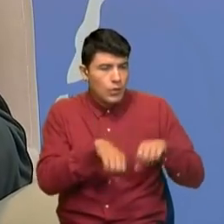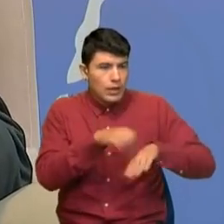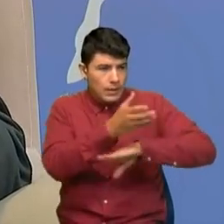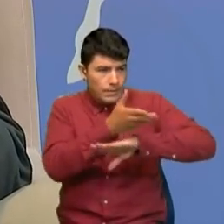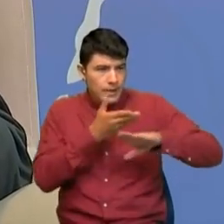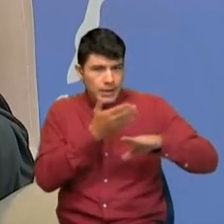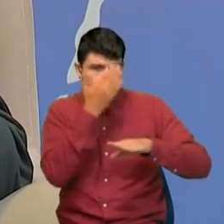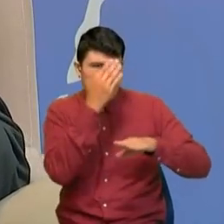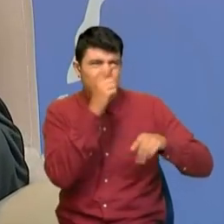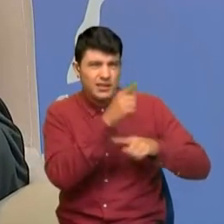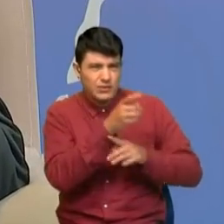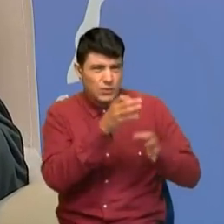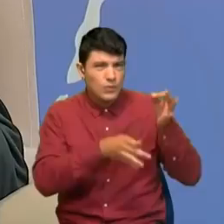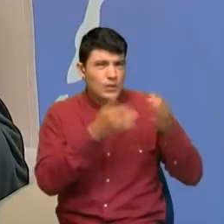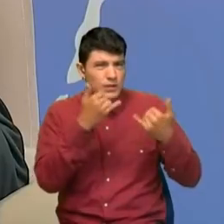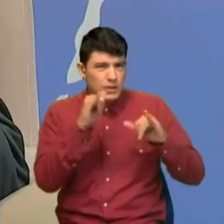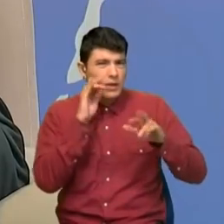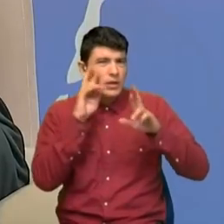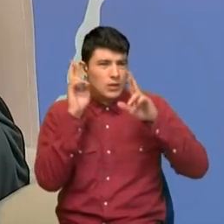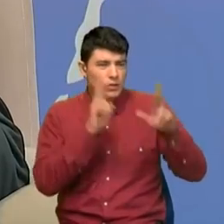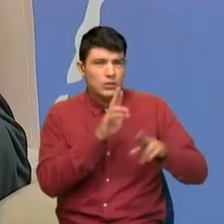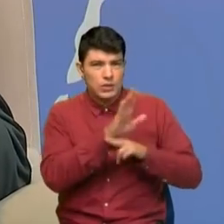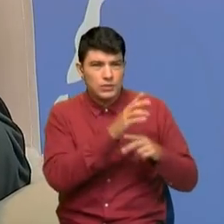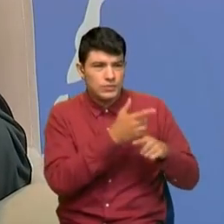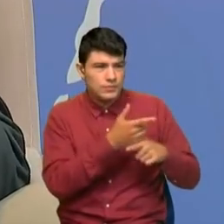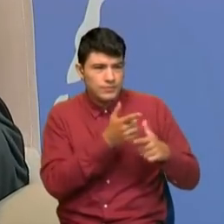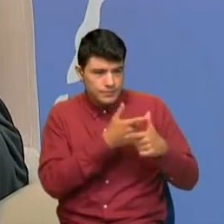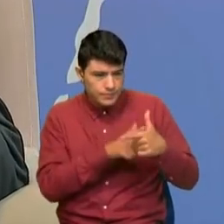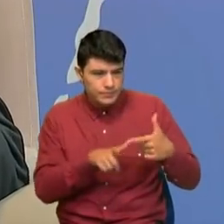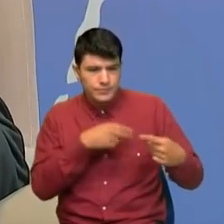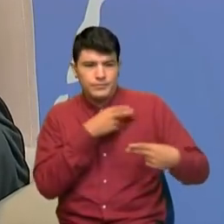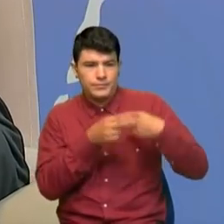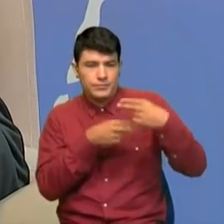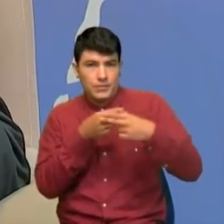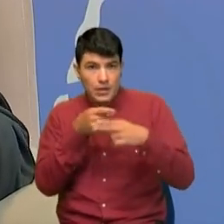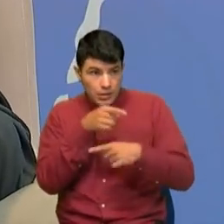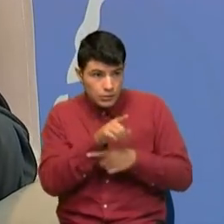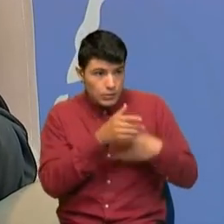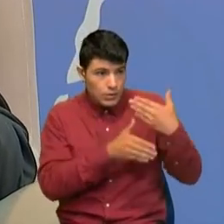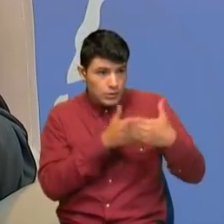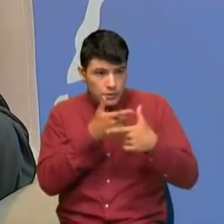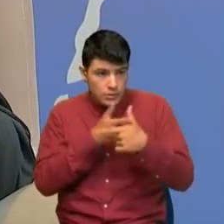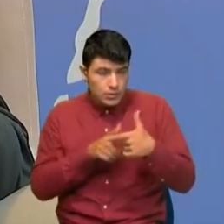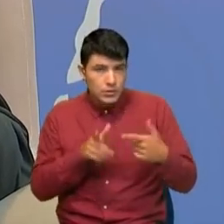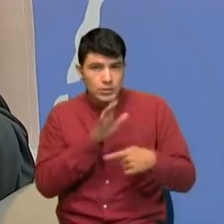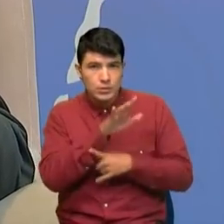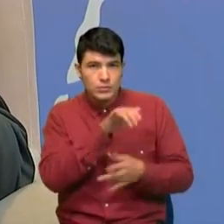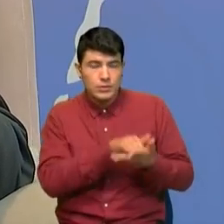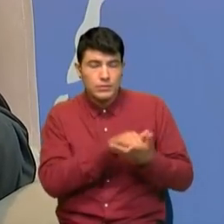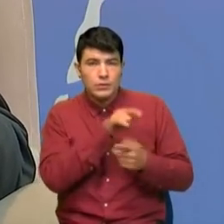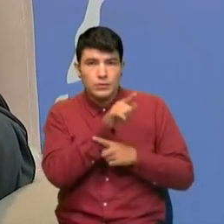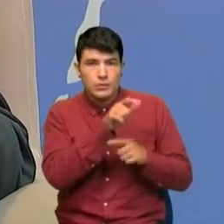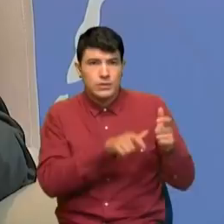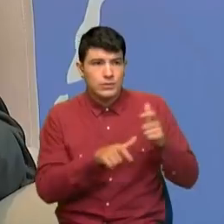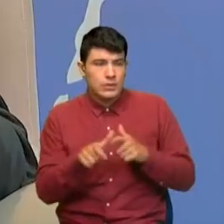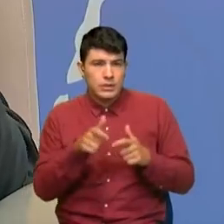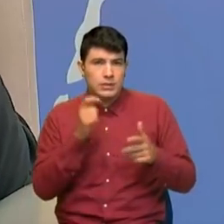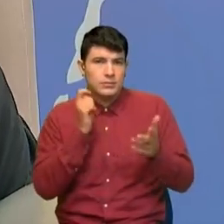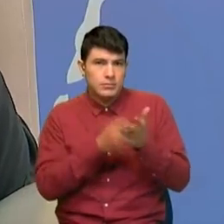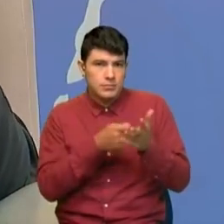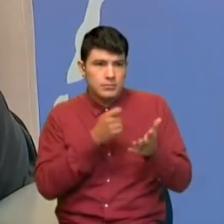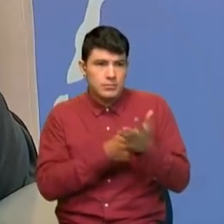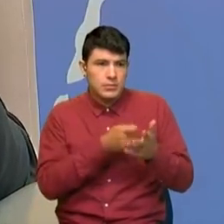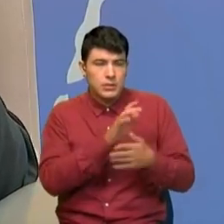esto ante el juez cuando se declare la sucesión, y ahí mismo en el proceso de sucesión estas personas, estos acreedores,